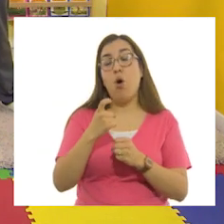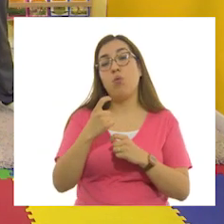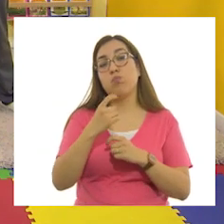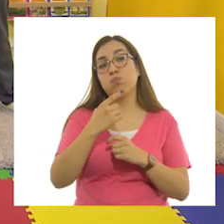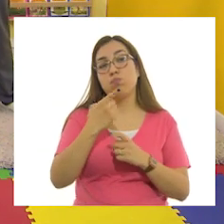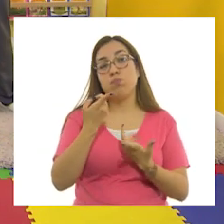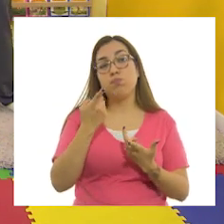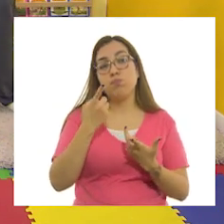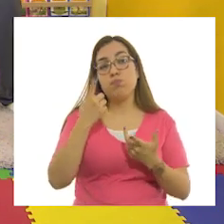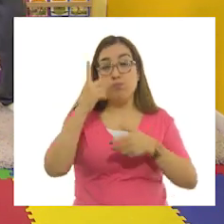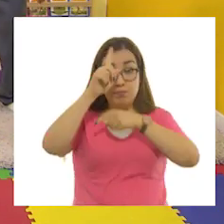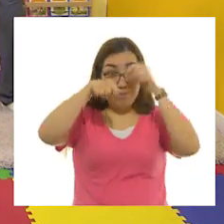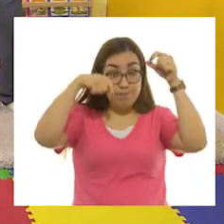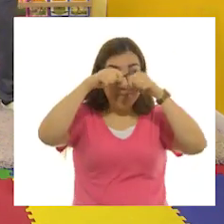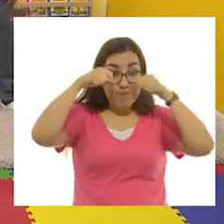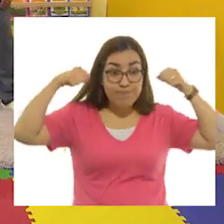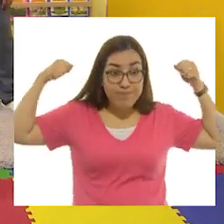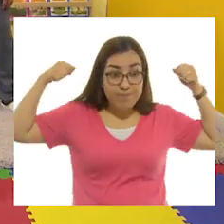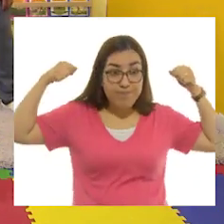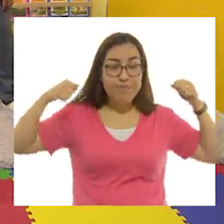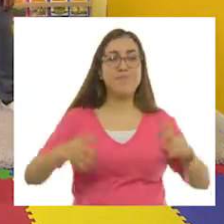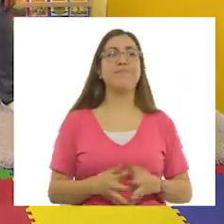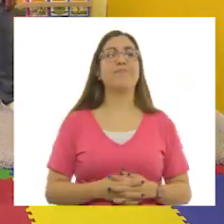aquí tengo unas